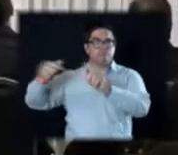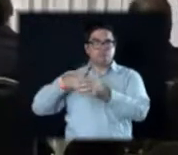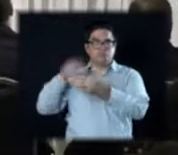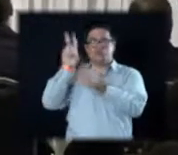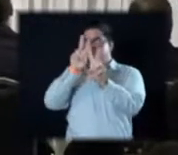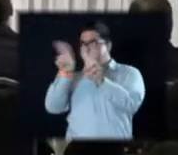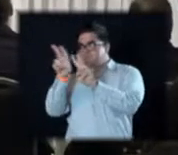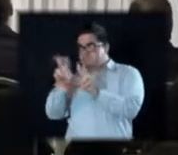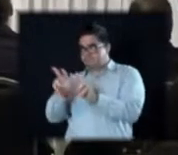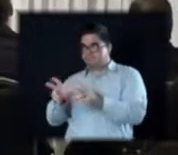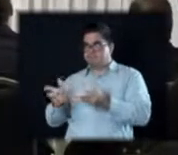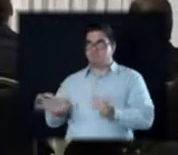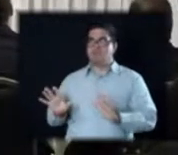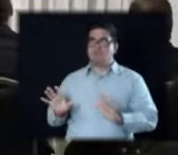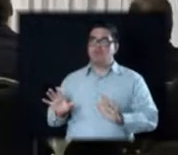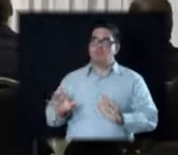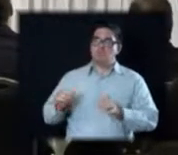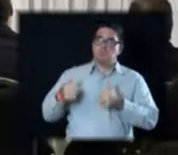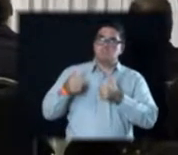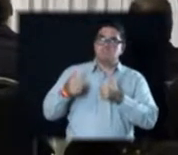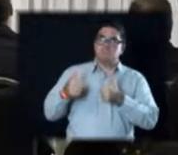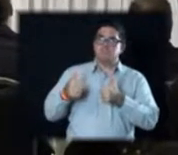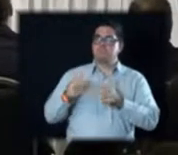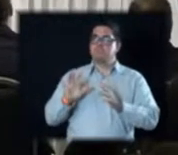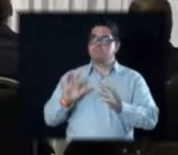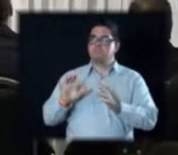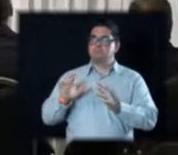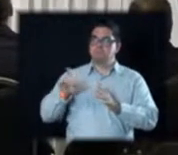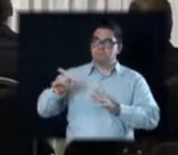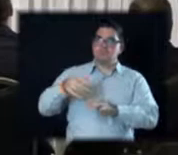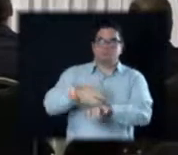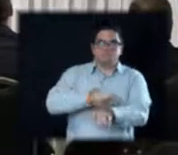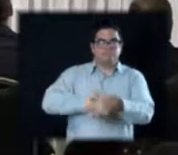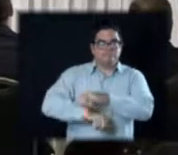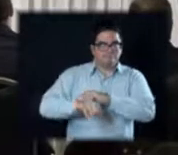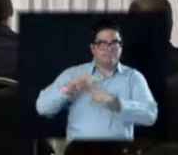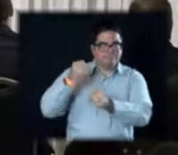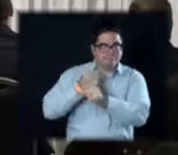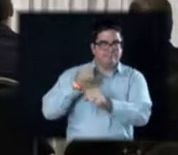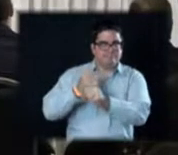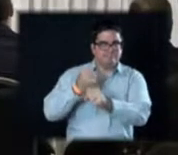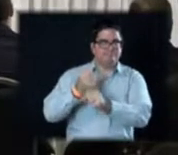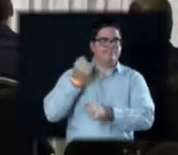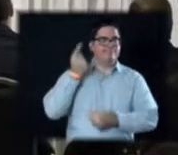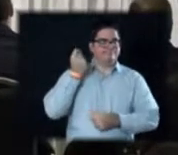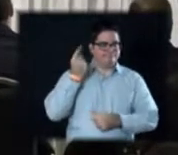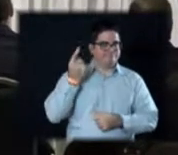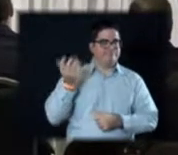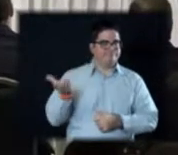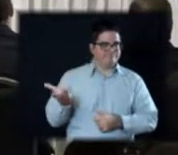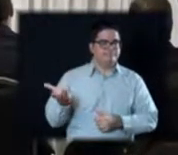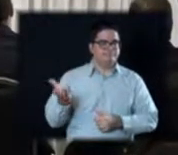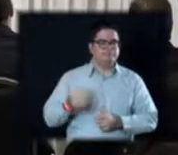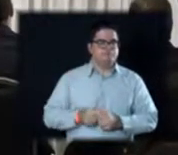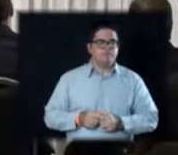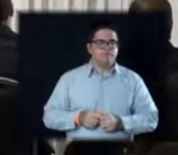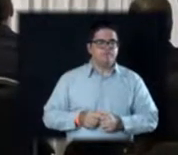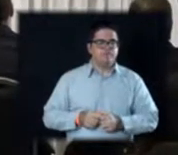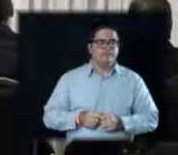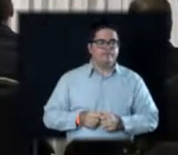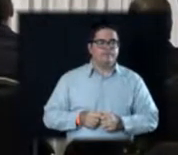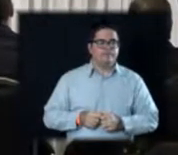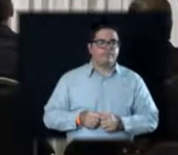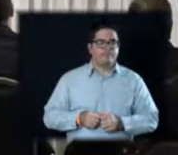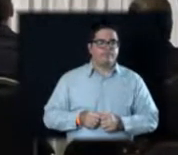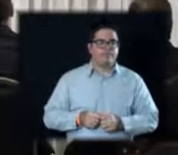presentación. Entiendo, es muy recomendable el trabajo que han hecho. Ha sido difícil tener toda esta